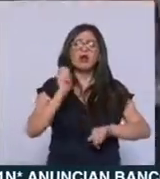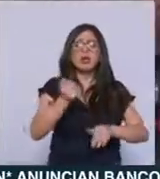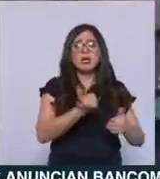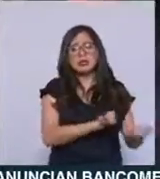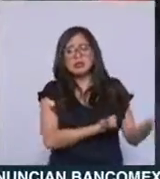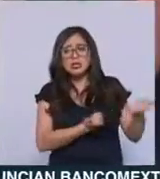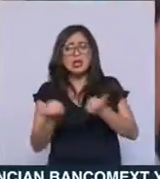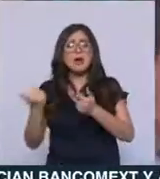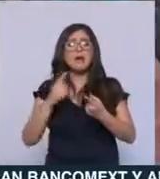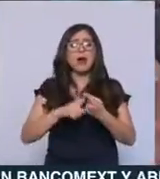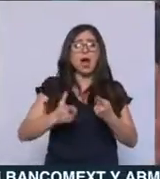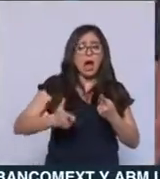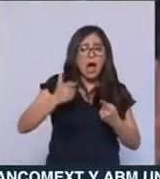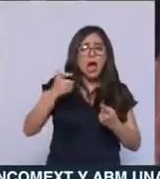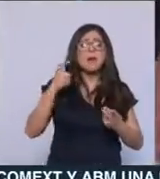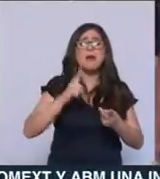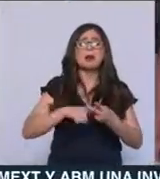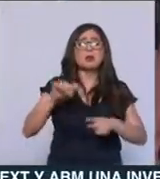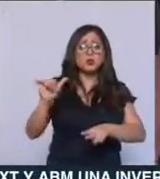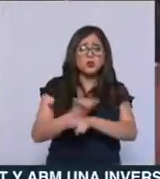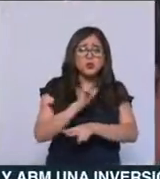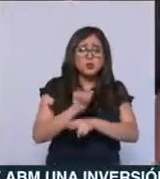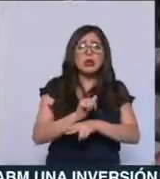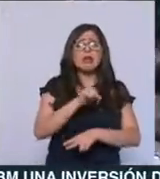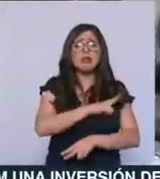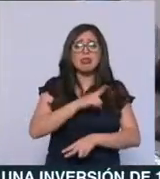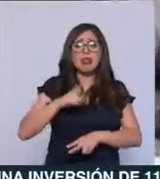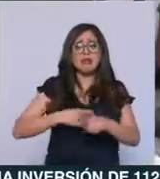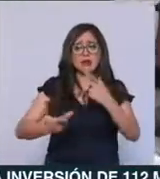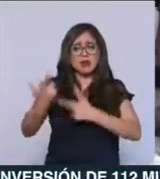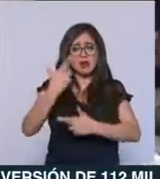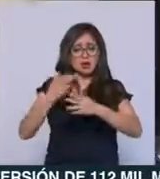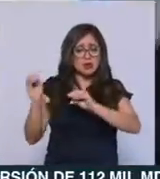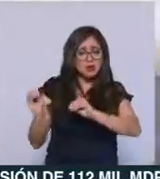armas y vehículos, a regresarlos y ponerlos en custodia de la autoridad competente.